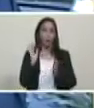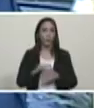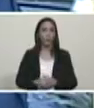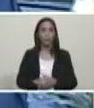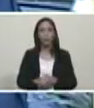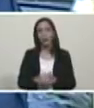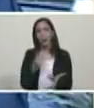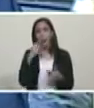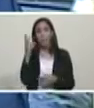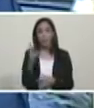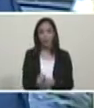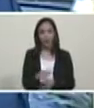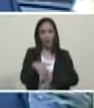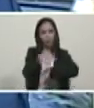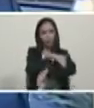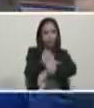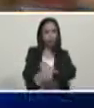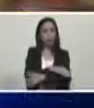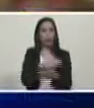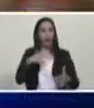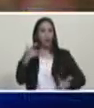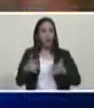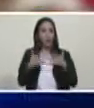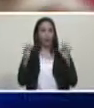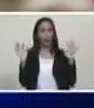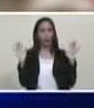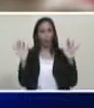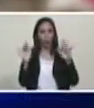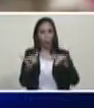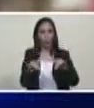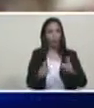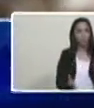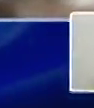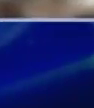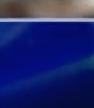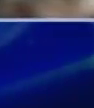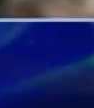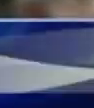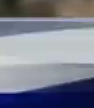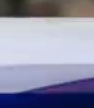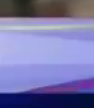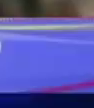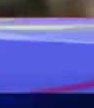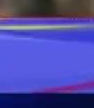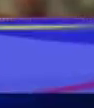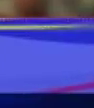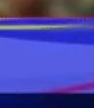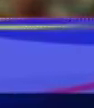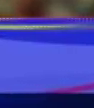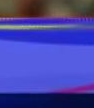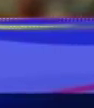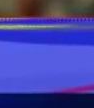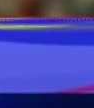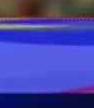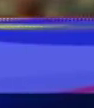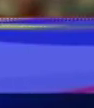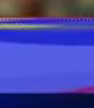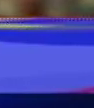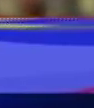en Petare para el gran acto del pueblo de Petare en contra del imperialismo, a favor de la